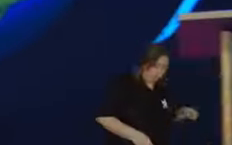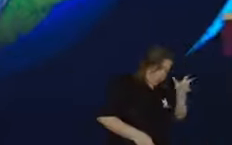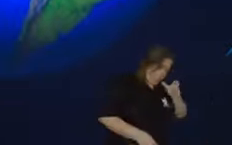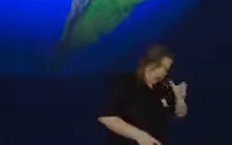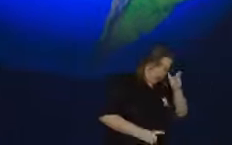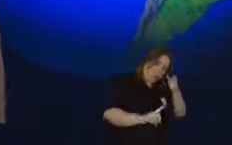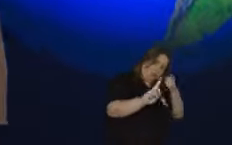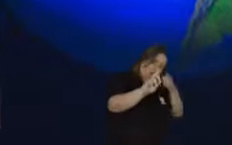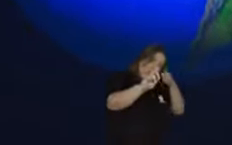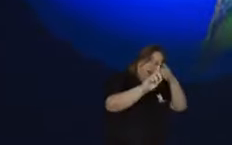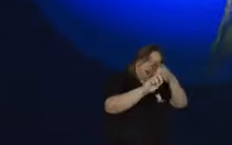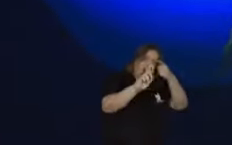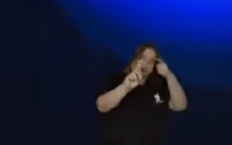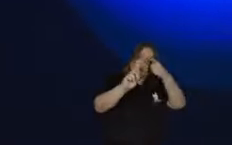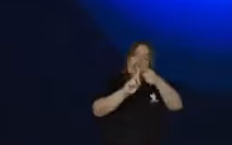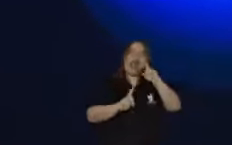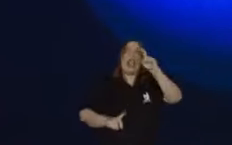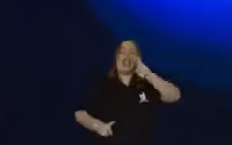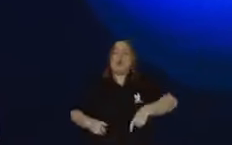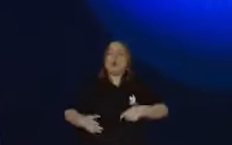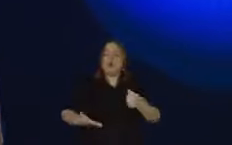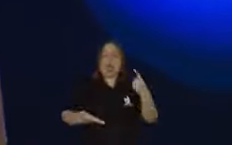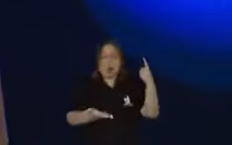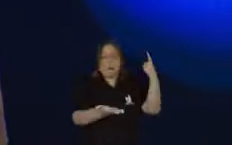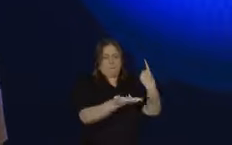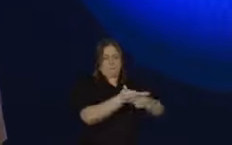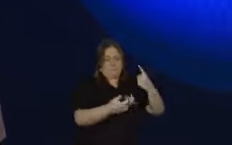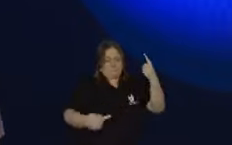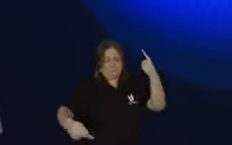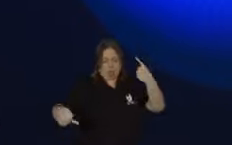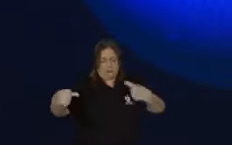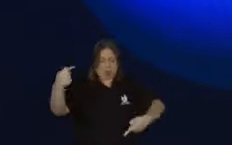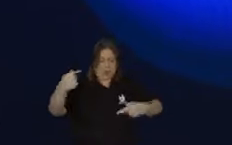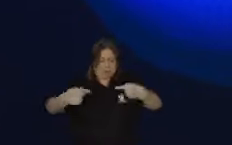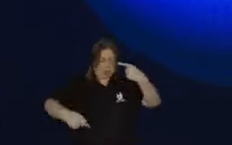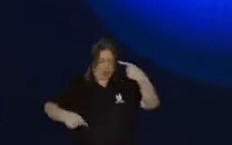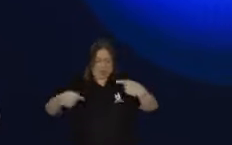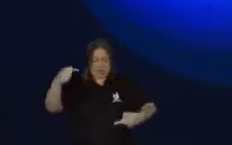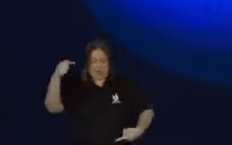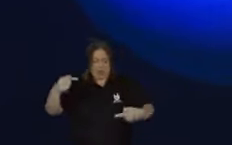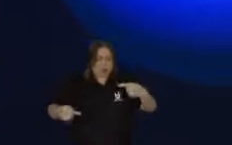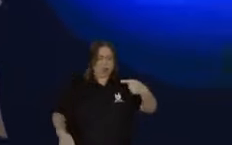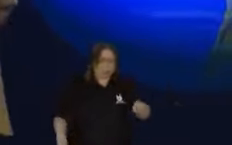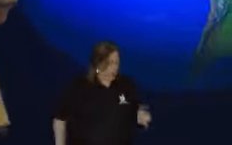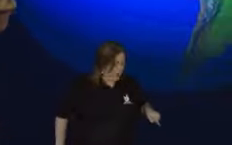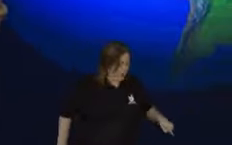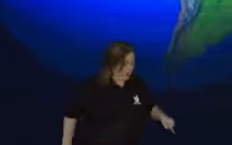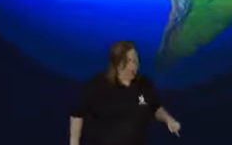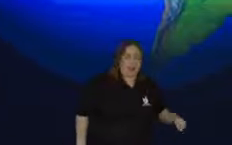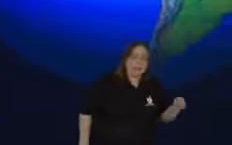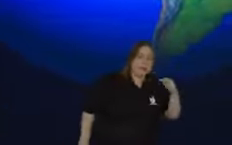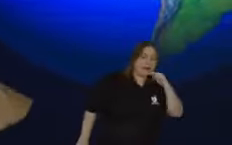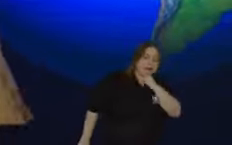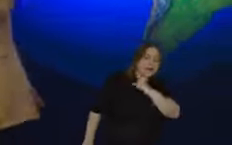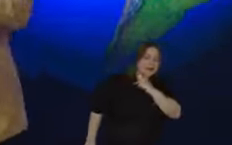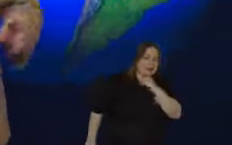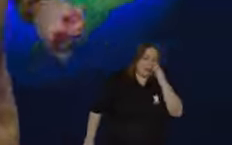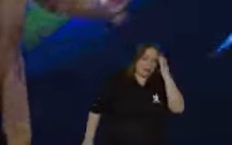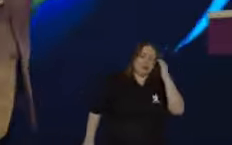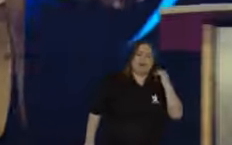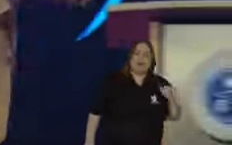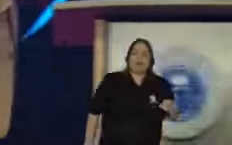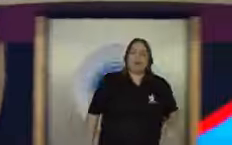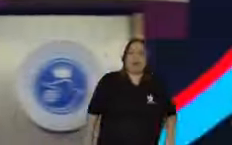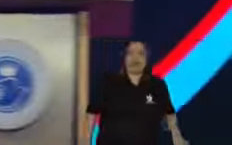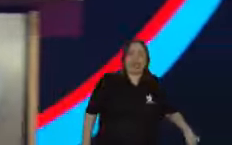la argumentación. Él es un mentiroso de labios blancos. ¿Vieron cuando se habla ladrones de guante blanco? Él